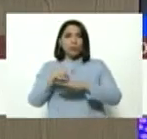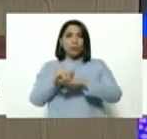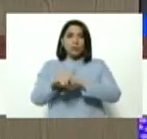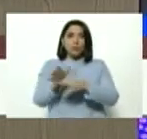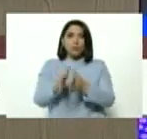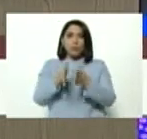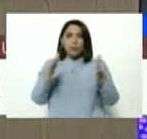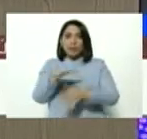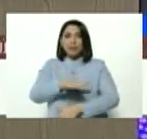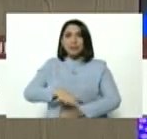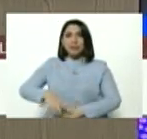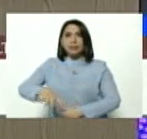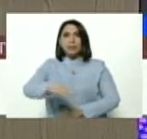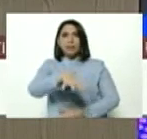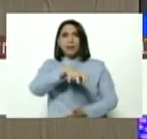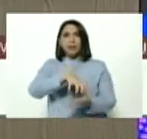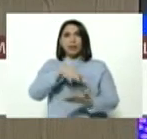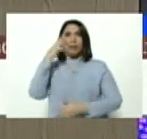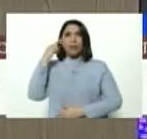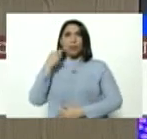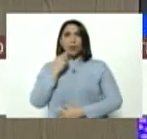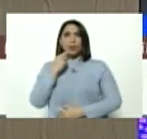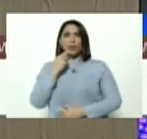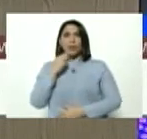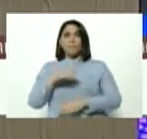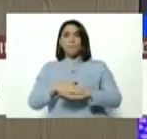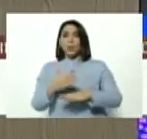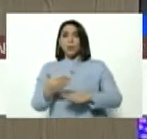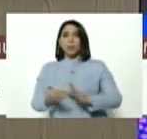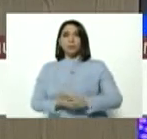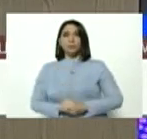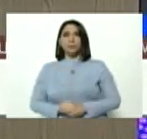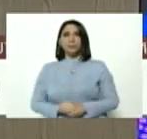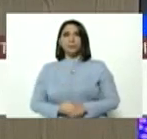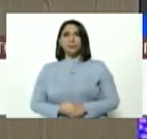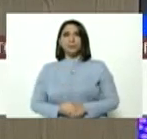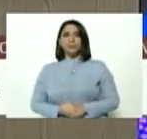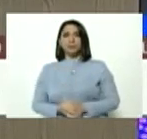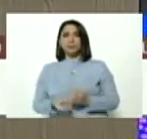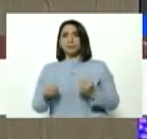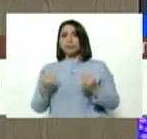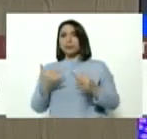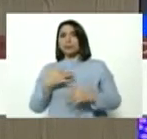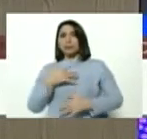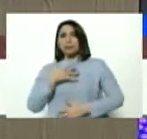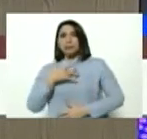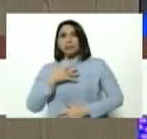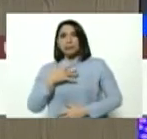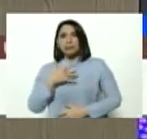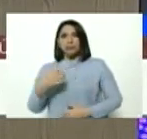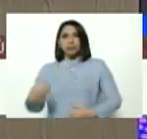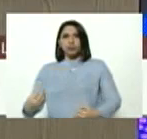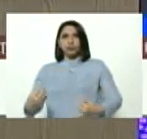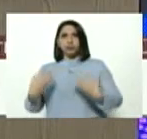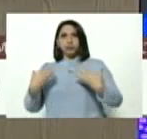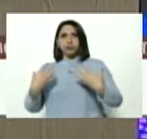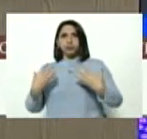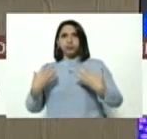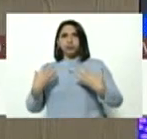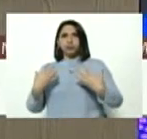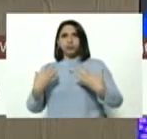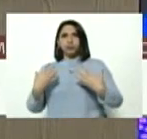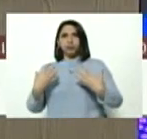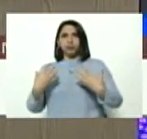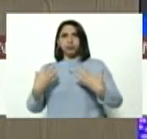del estado de Bolívar. Estamos muy atentos porque son muy sensibles a la infección por parte